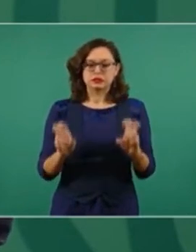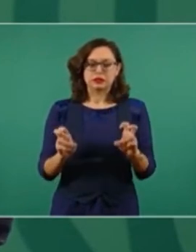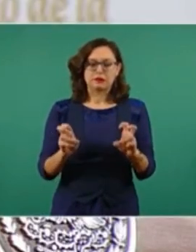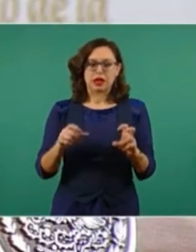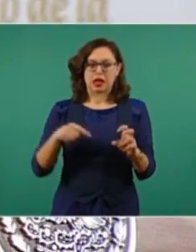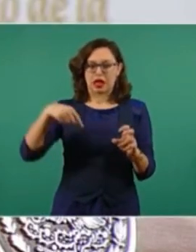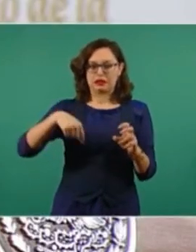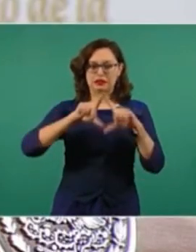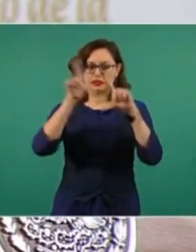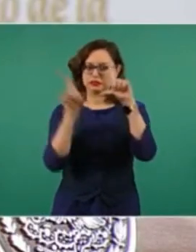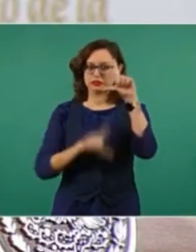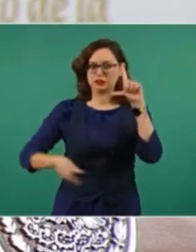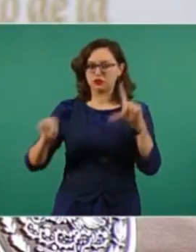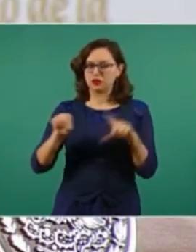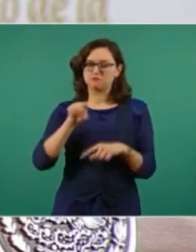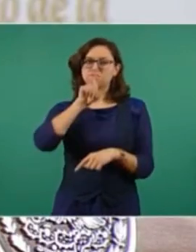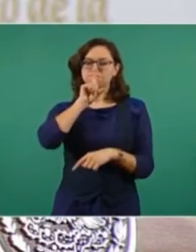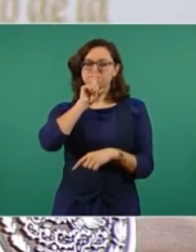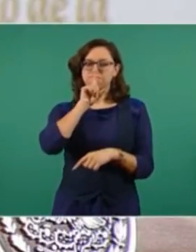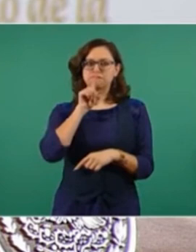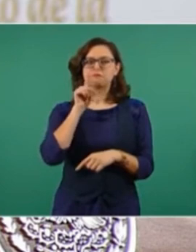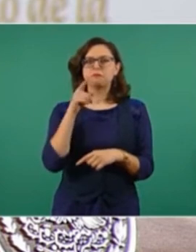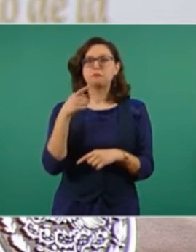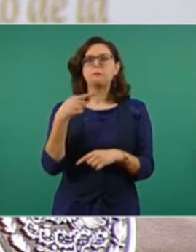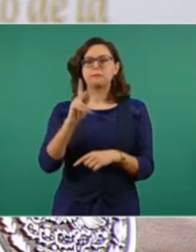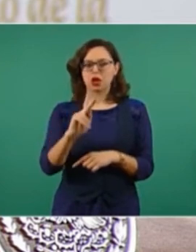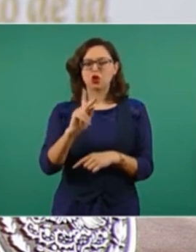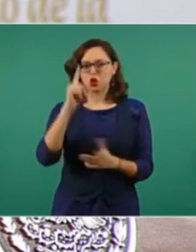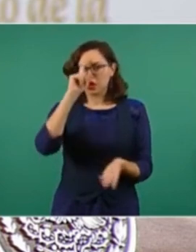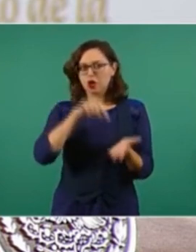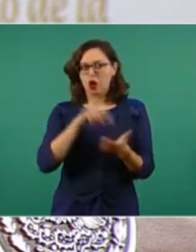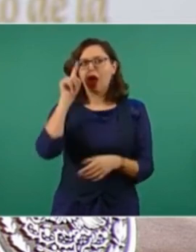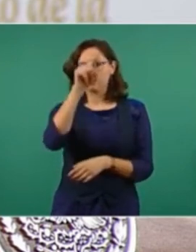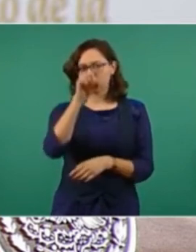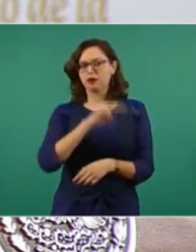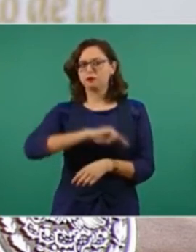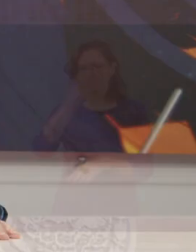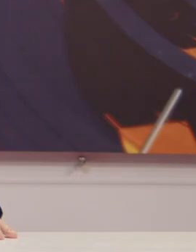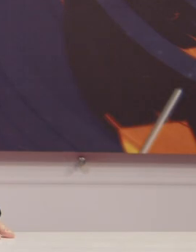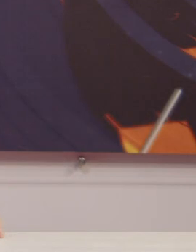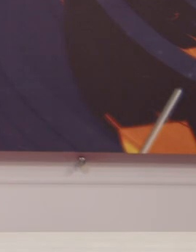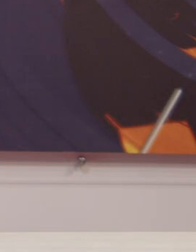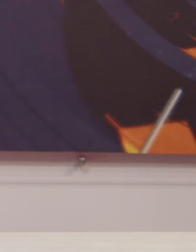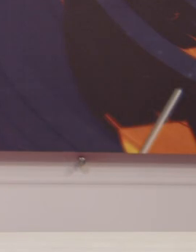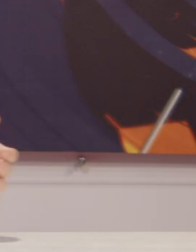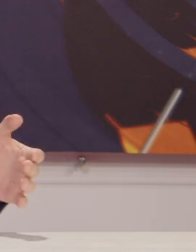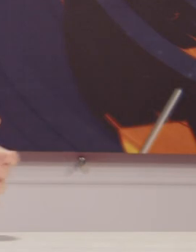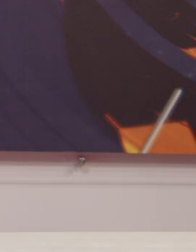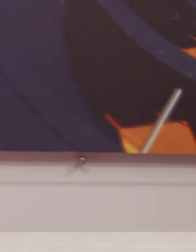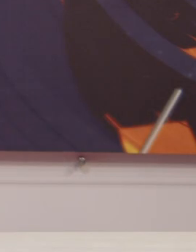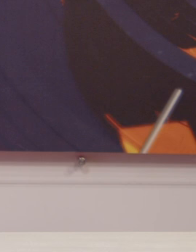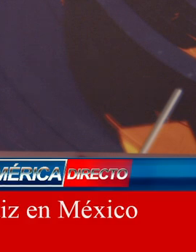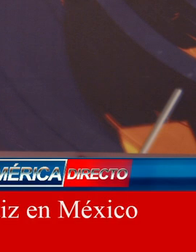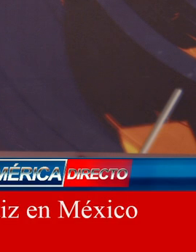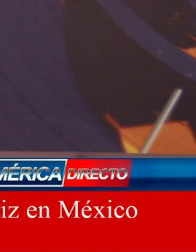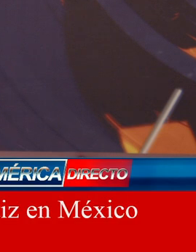contratos pues son perjudiciales para la hacienda pública, es decir, se afecta a la economía del pueblo. Pero este hombre, amigo, este hombre, ¿de dónde